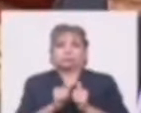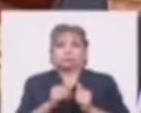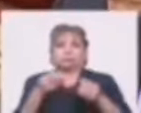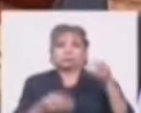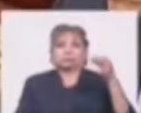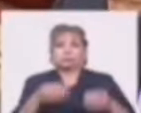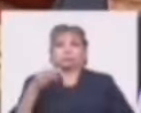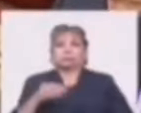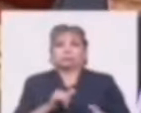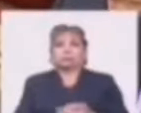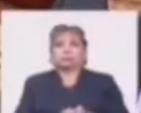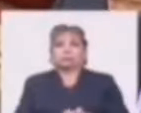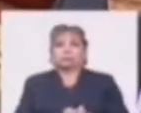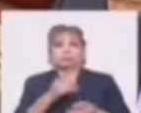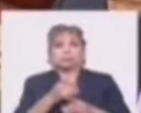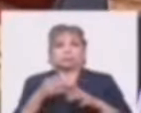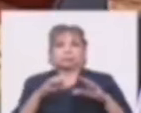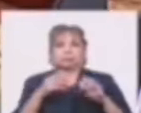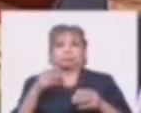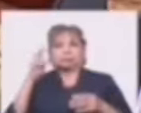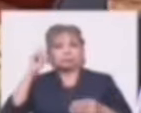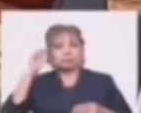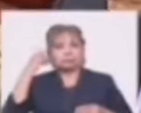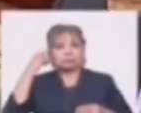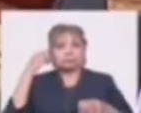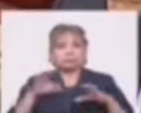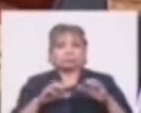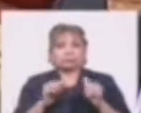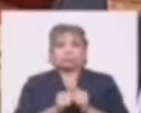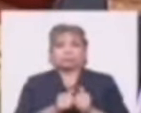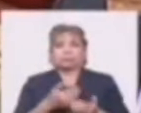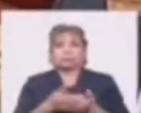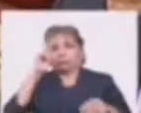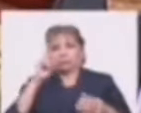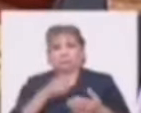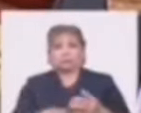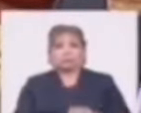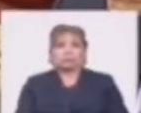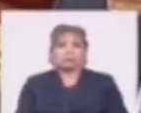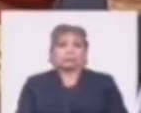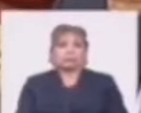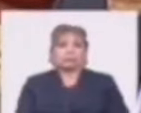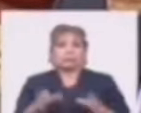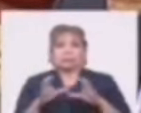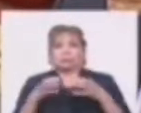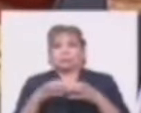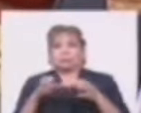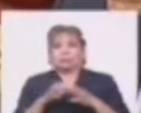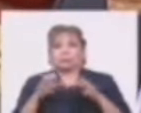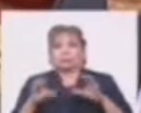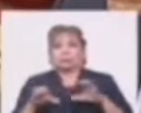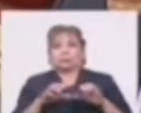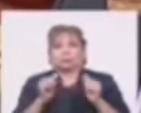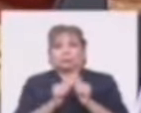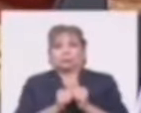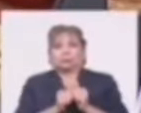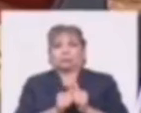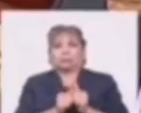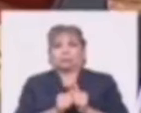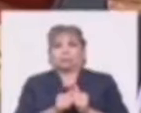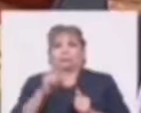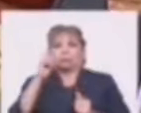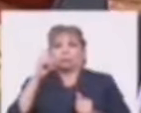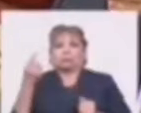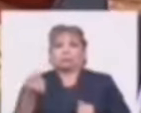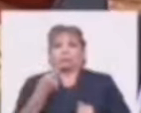derecho y la justicia prevalezcan sobre interpretaciones ajenas al texto de la Constitución. La Constitución establece